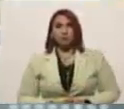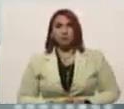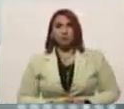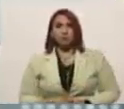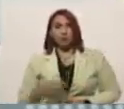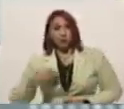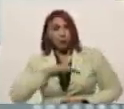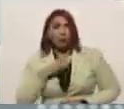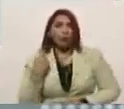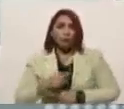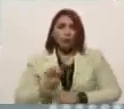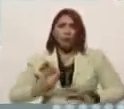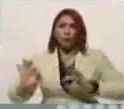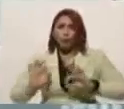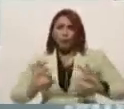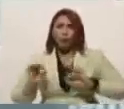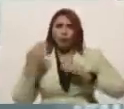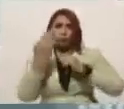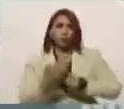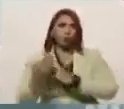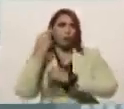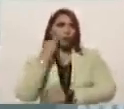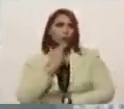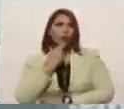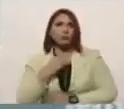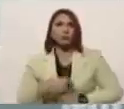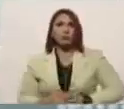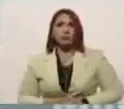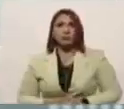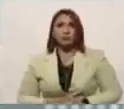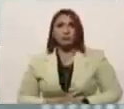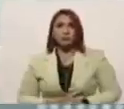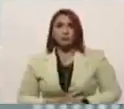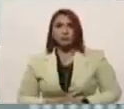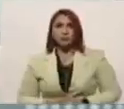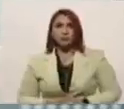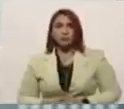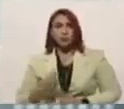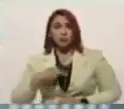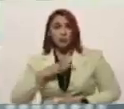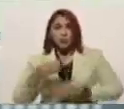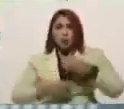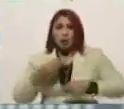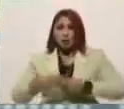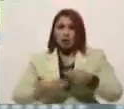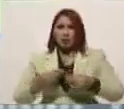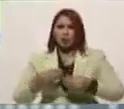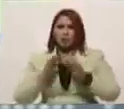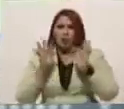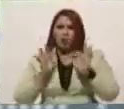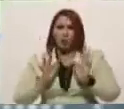Nosotros tenemos los ejercicios escudo bolivariano que hemos venido haciendo de manera